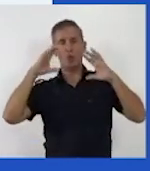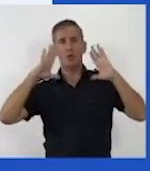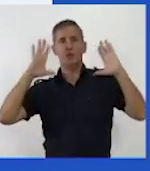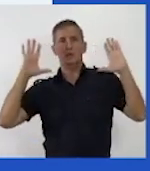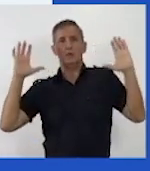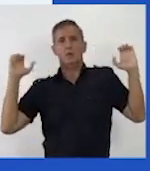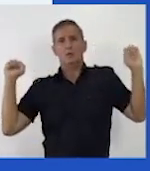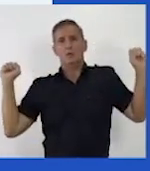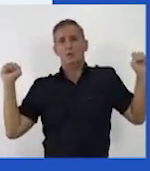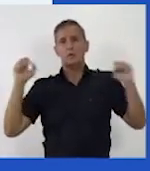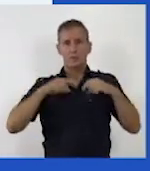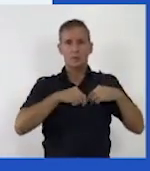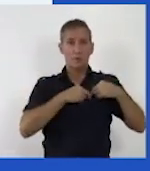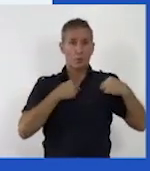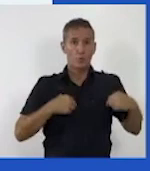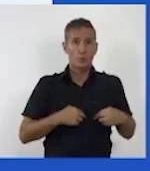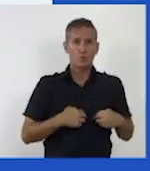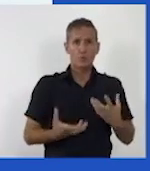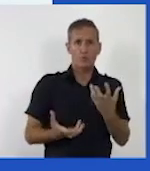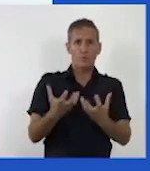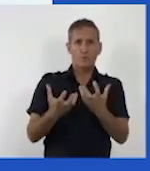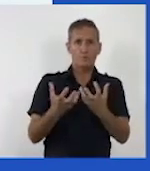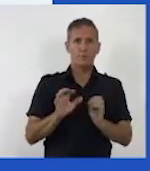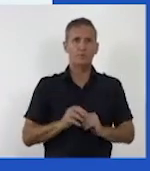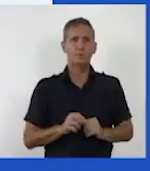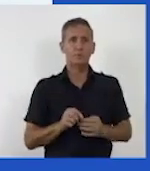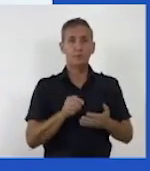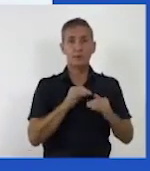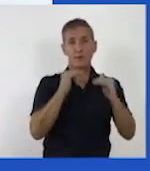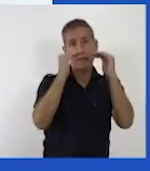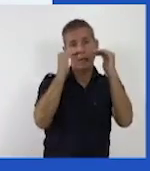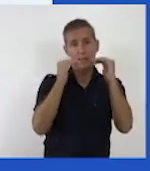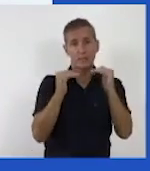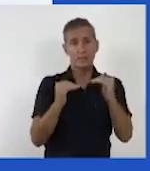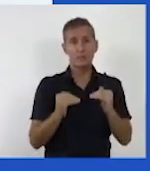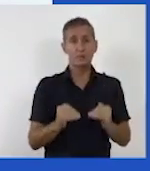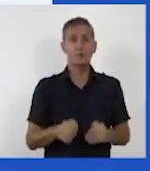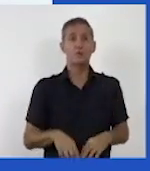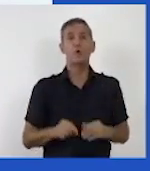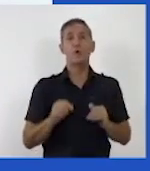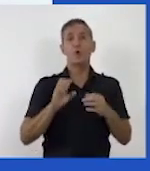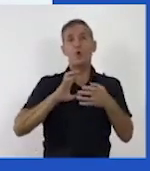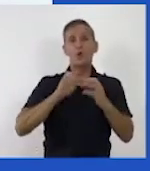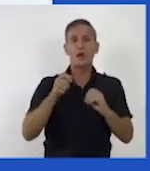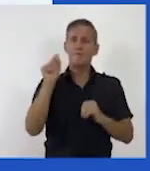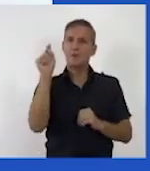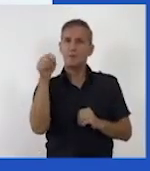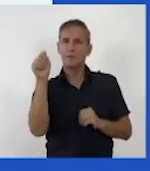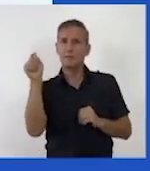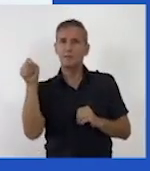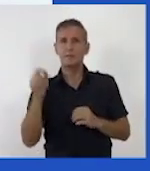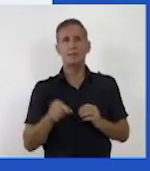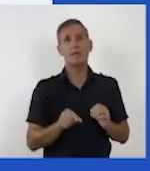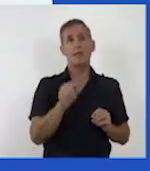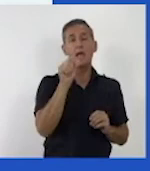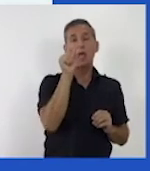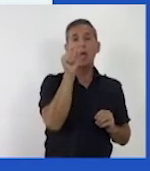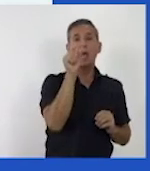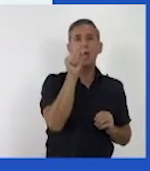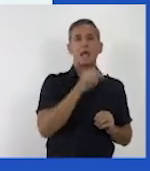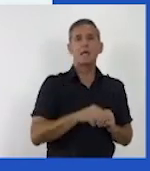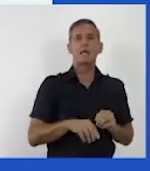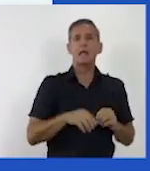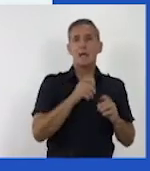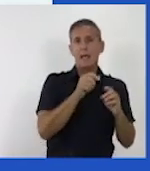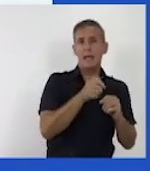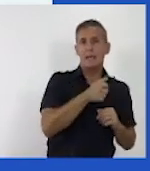corazón y fuego y les voy a pedir entonces que las clasifican según las reglas de acentuación por supuesto en palabras agudas